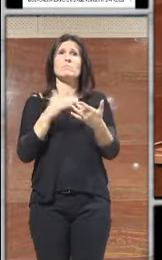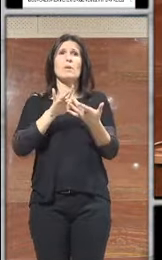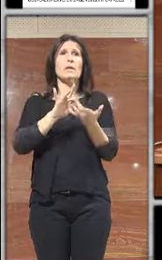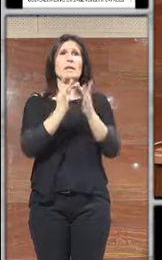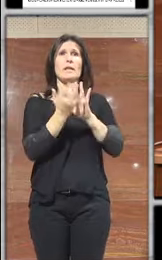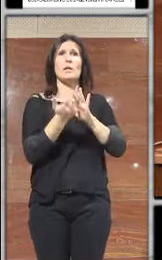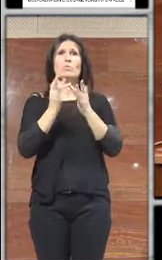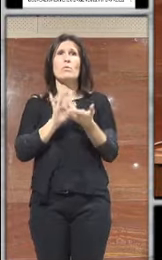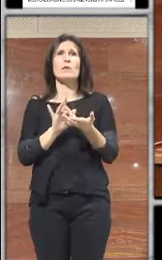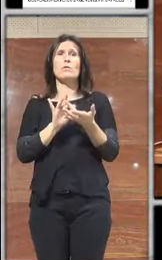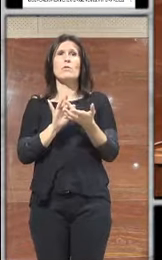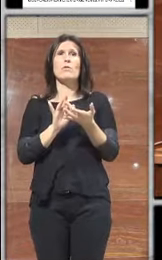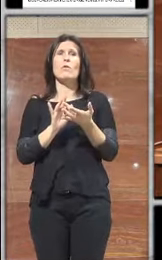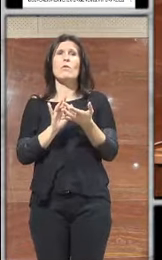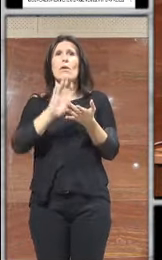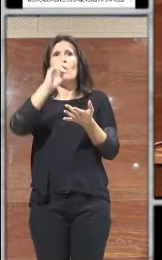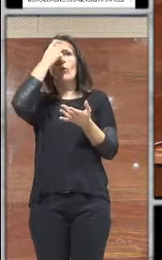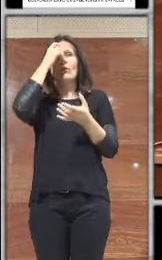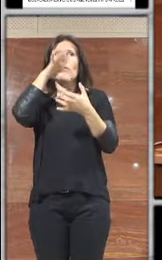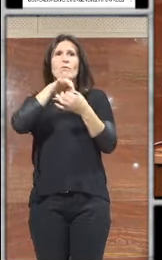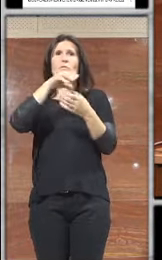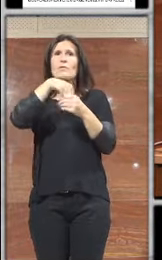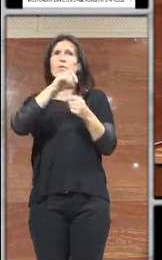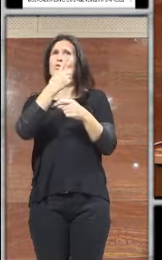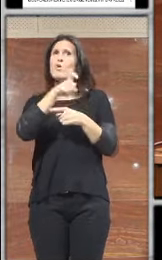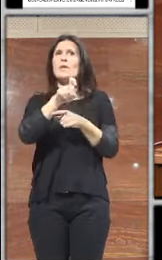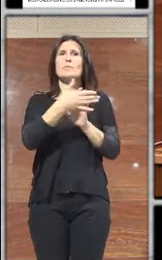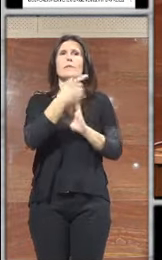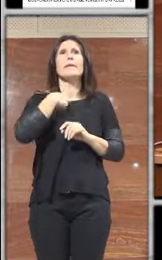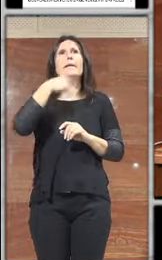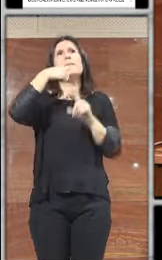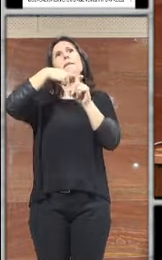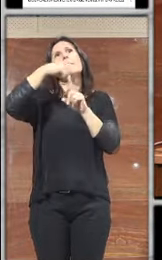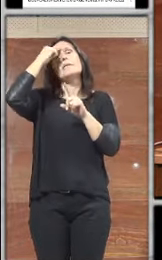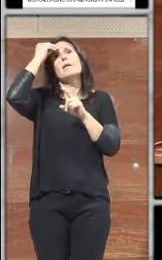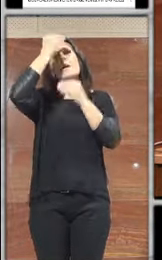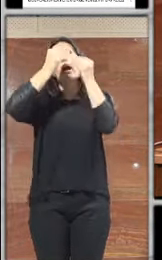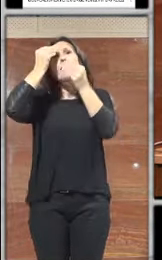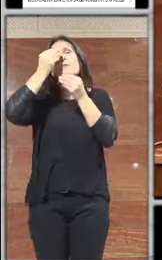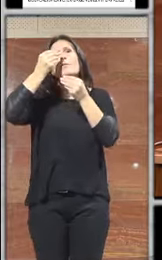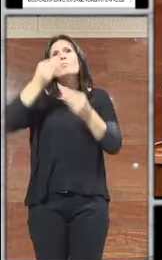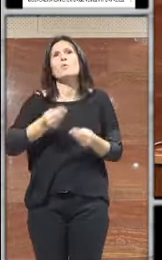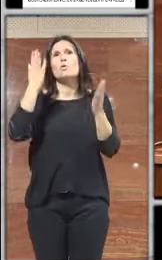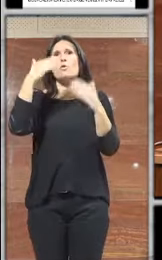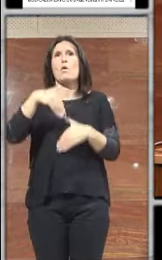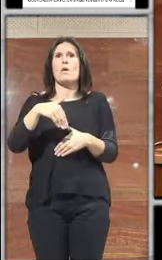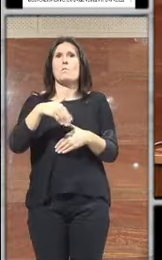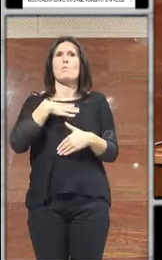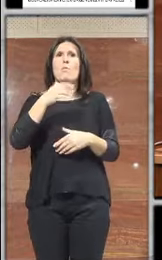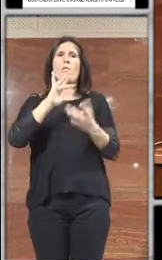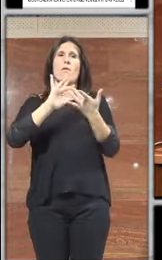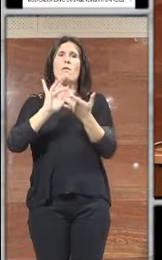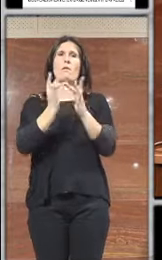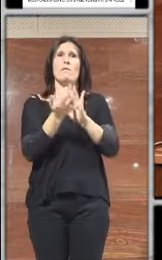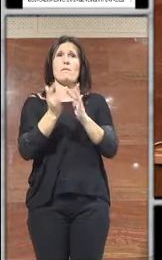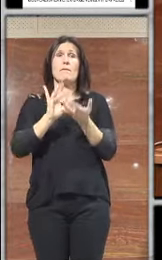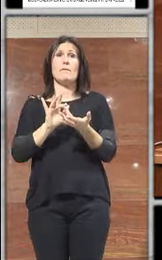porque probablemente es una persona que no tiene un nivel de razonamiento pues que le correspondería por su edad cronológica, ¿no?